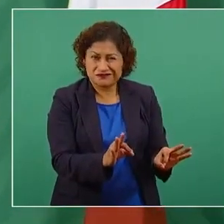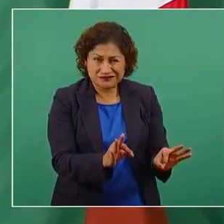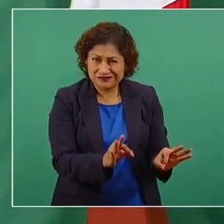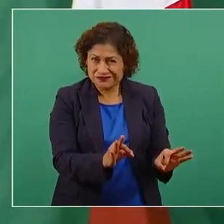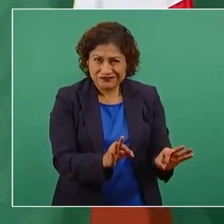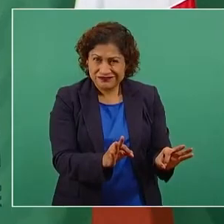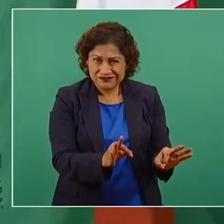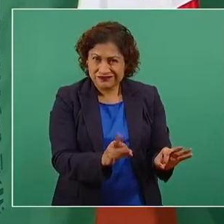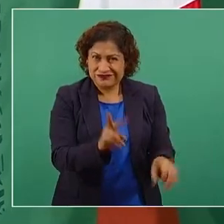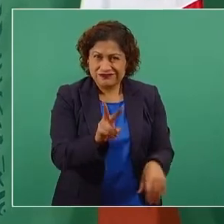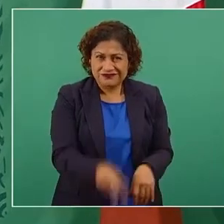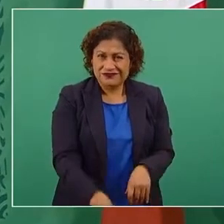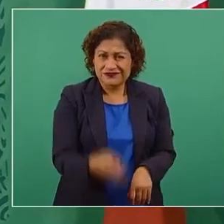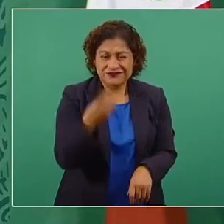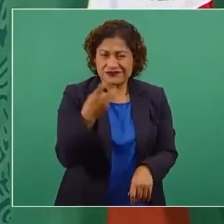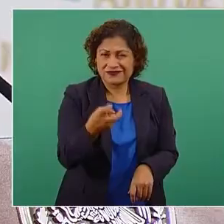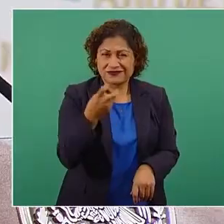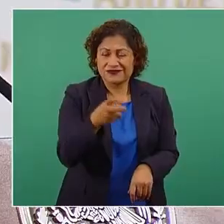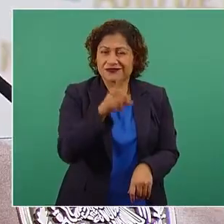eso es demagogia,